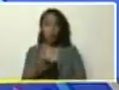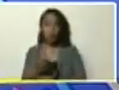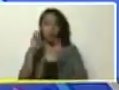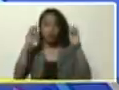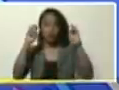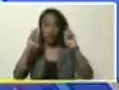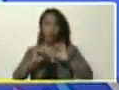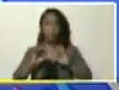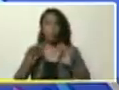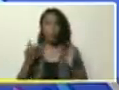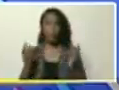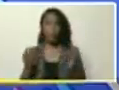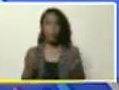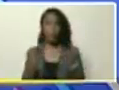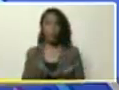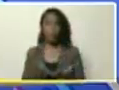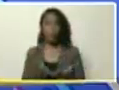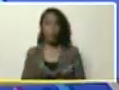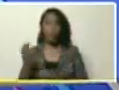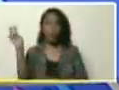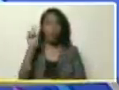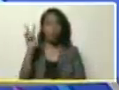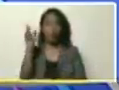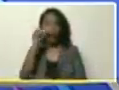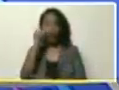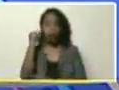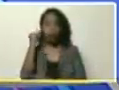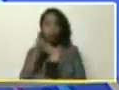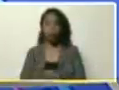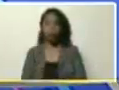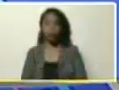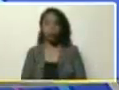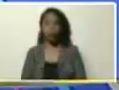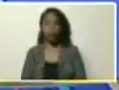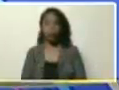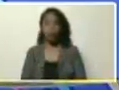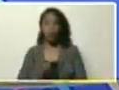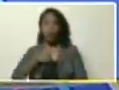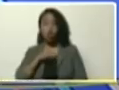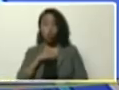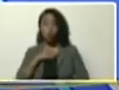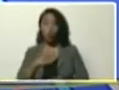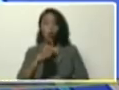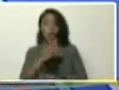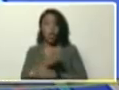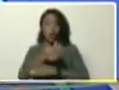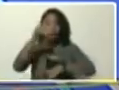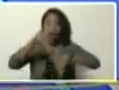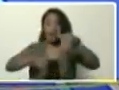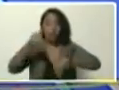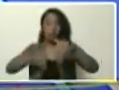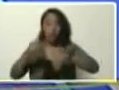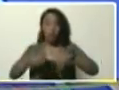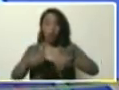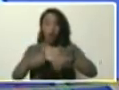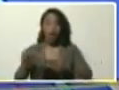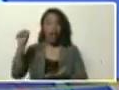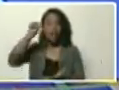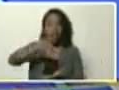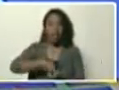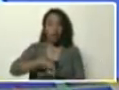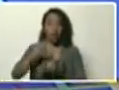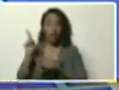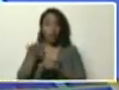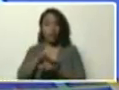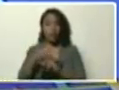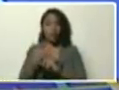de la pandemia. Los venezolanos, las venezolanas, hemos ido a una elección en el medio de esta